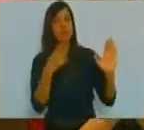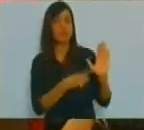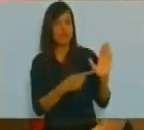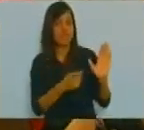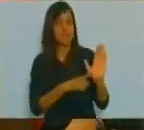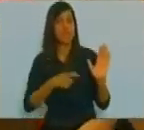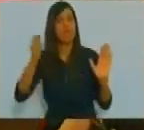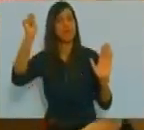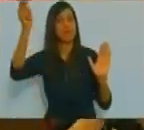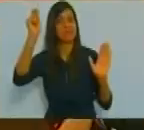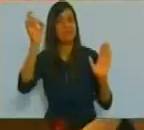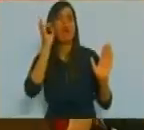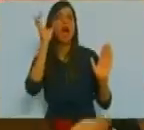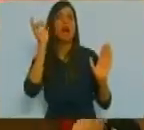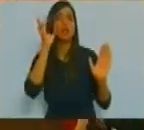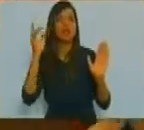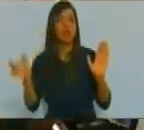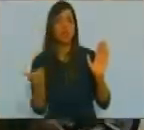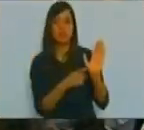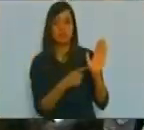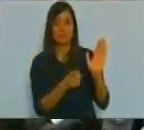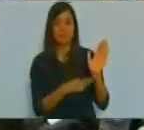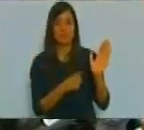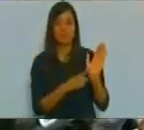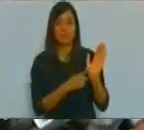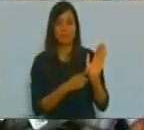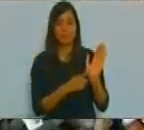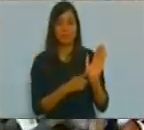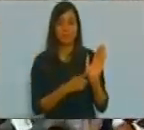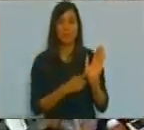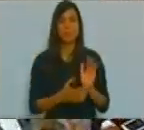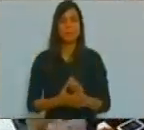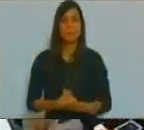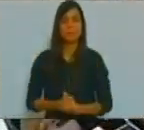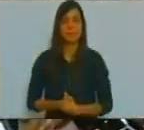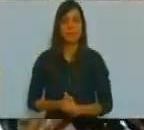de la república bolivariana de venezuela